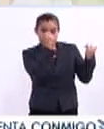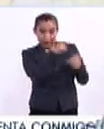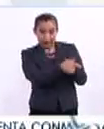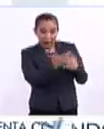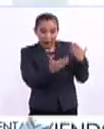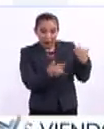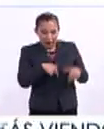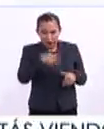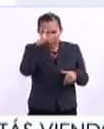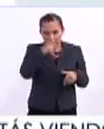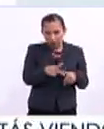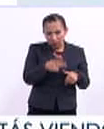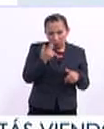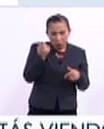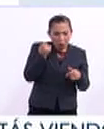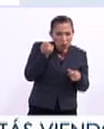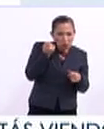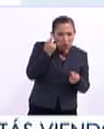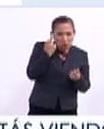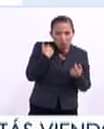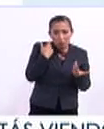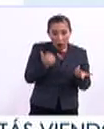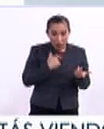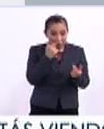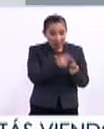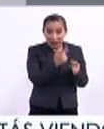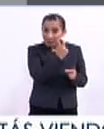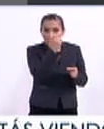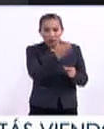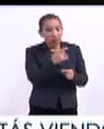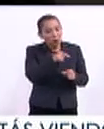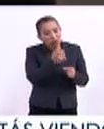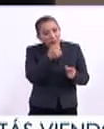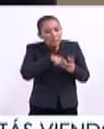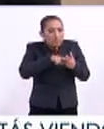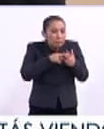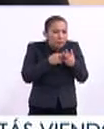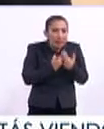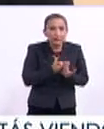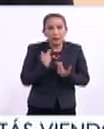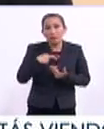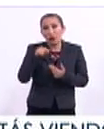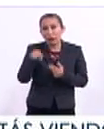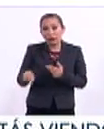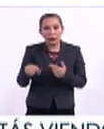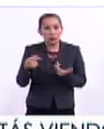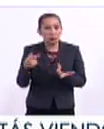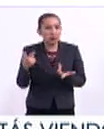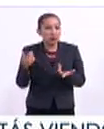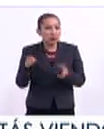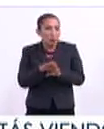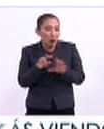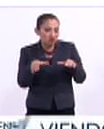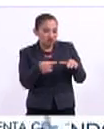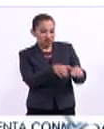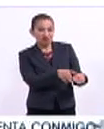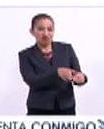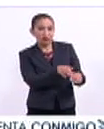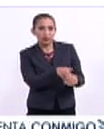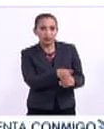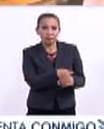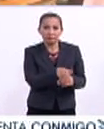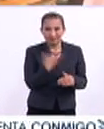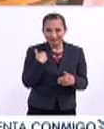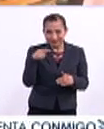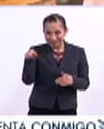a veces aquí en México está poco aprovechado. Es un nicho que existe, pero sí, aquí existe. no lo está un poco anquilosado también, ¿no? Sí, pero